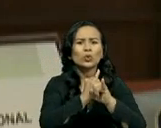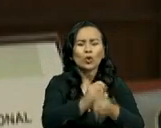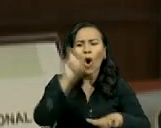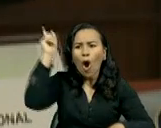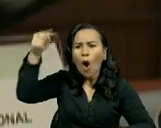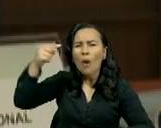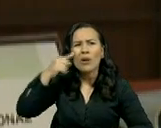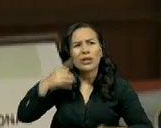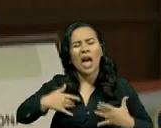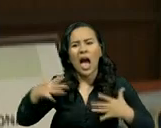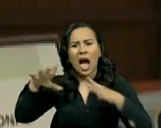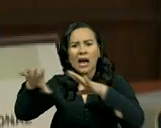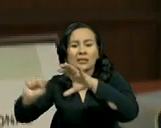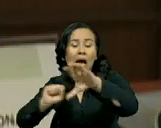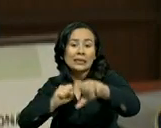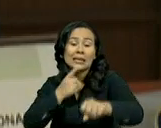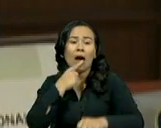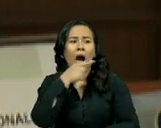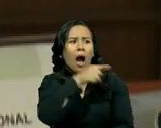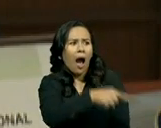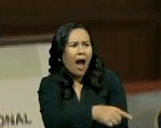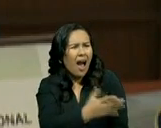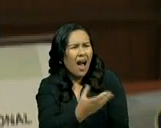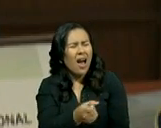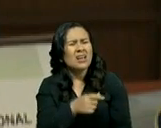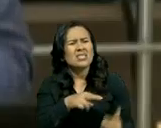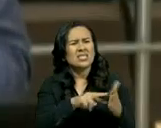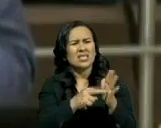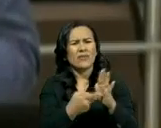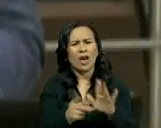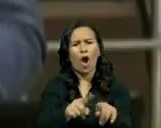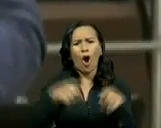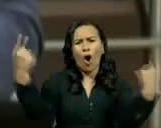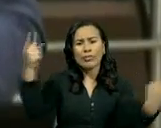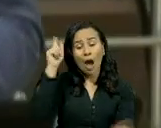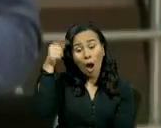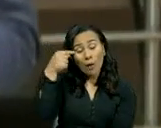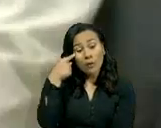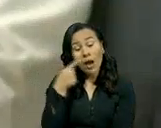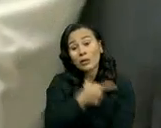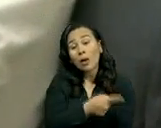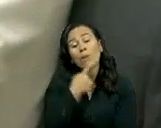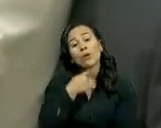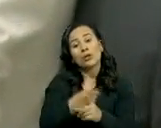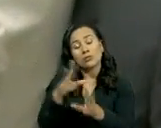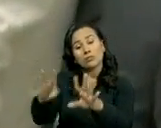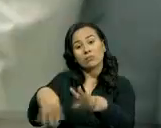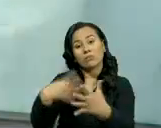judicial, hoy mantiene una figura de prófugo de la justicia ecuatoriana. Informó Javier Rosero.